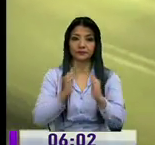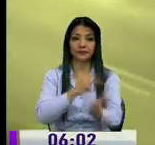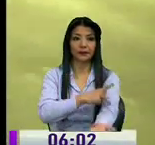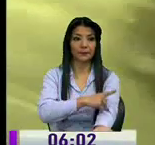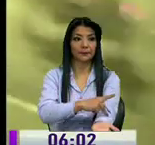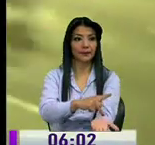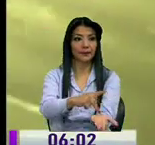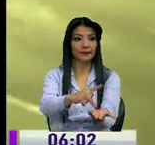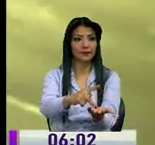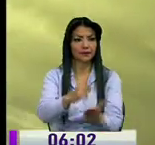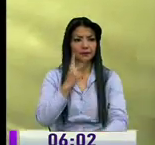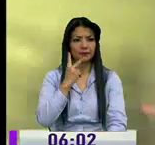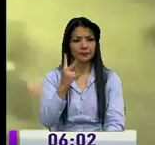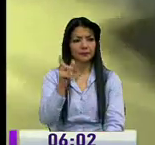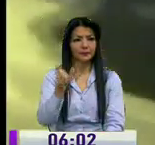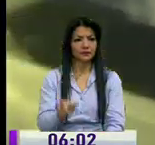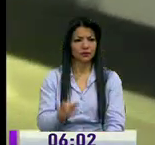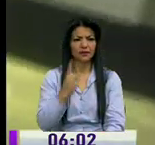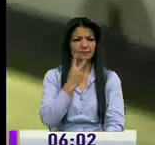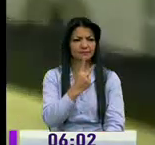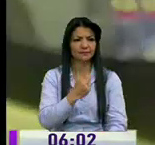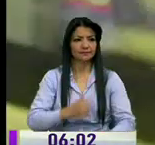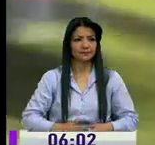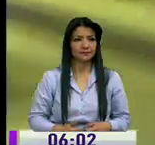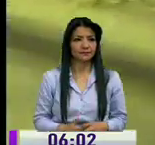cómo un sujeto realiza esto.